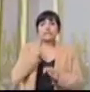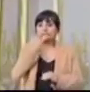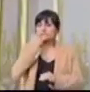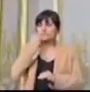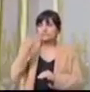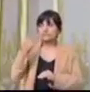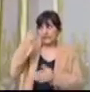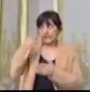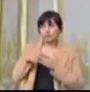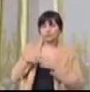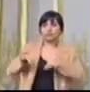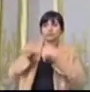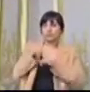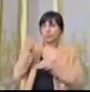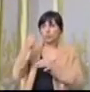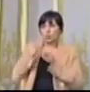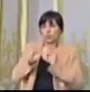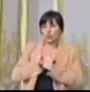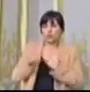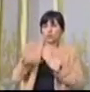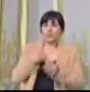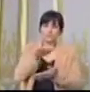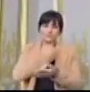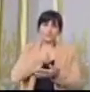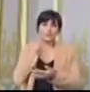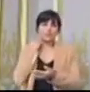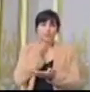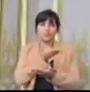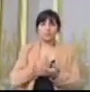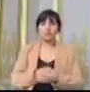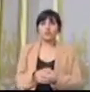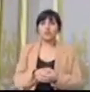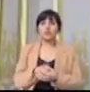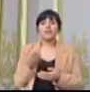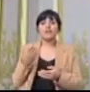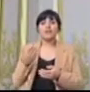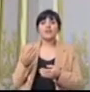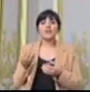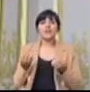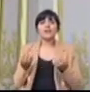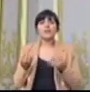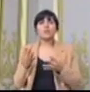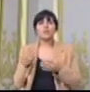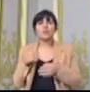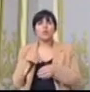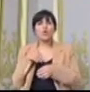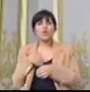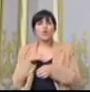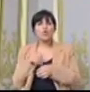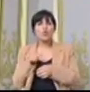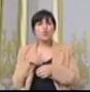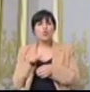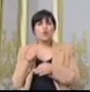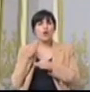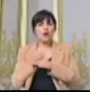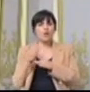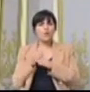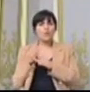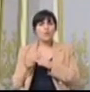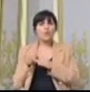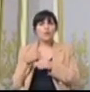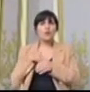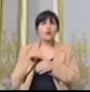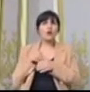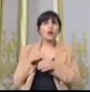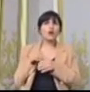dato más, creo que es importante, estimadas diputadas y diputados. Los números de casos que hemos tenido reportados entre la Secretaría de Salud